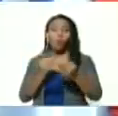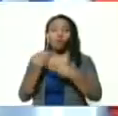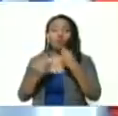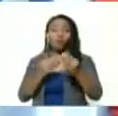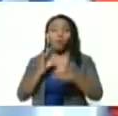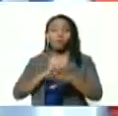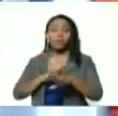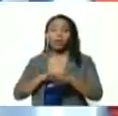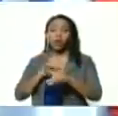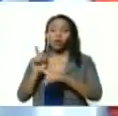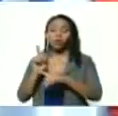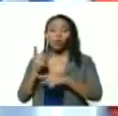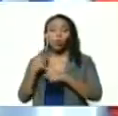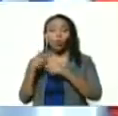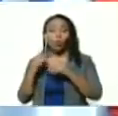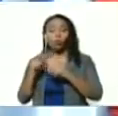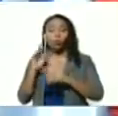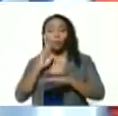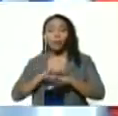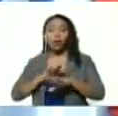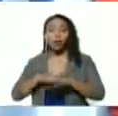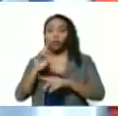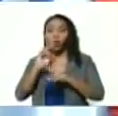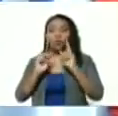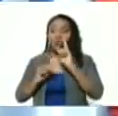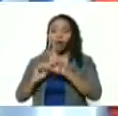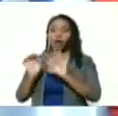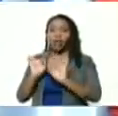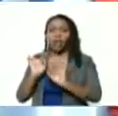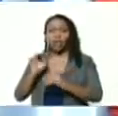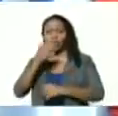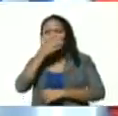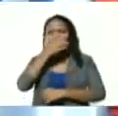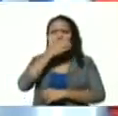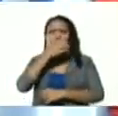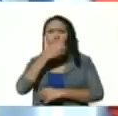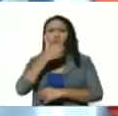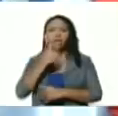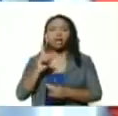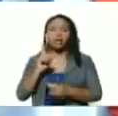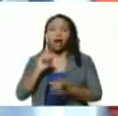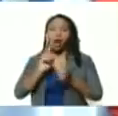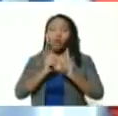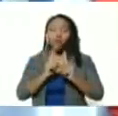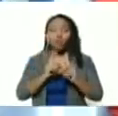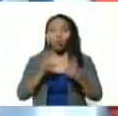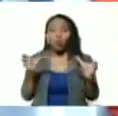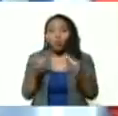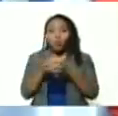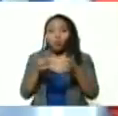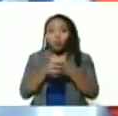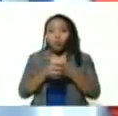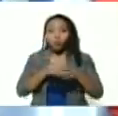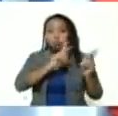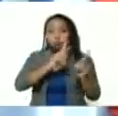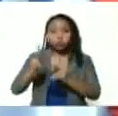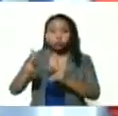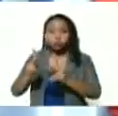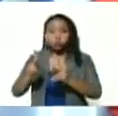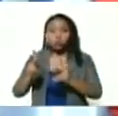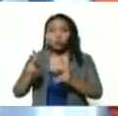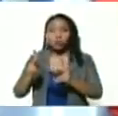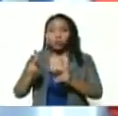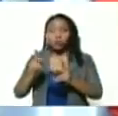esto, incluso en otros delitos que no tienen que ver con terrorismo, delincuencia organizada, etcétera. Por lo tanto,